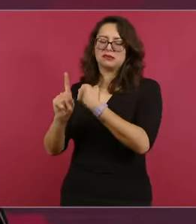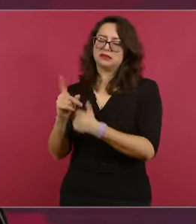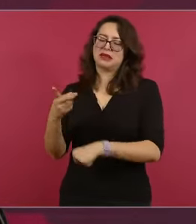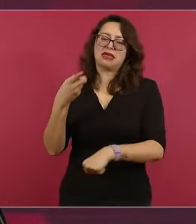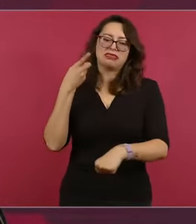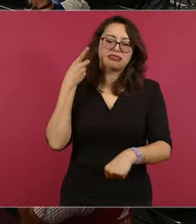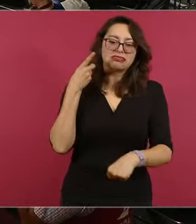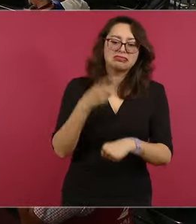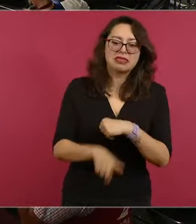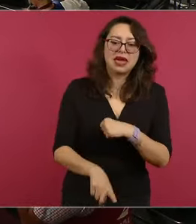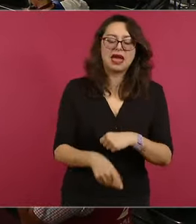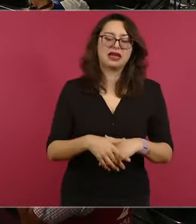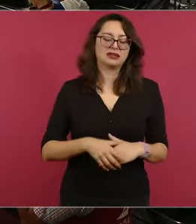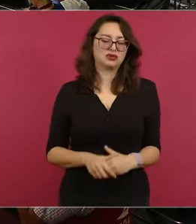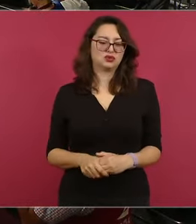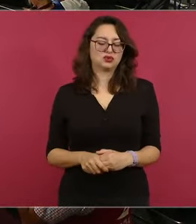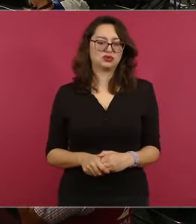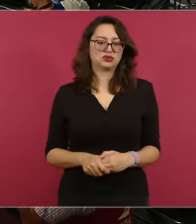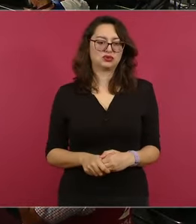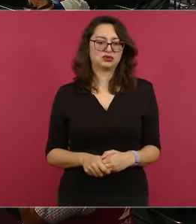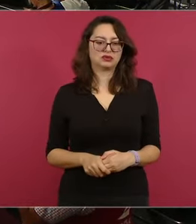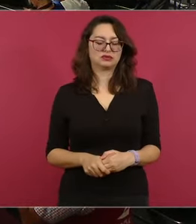perjudica.